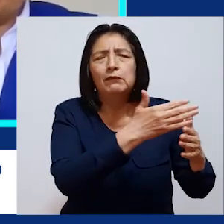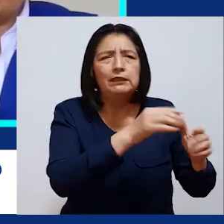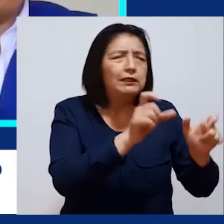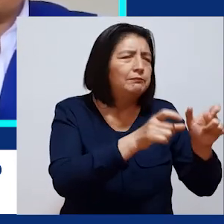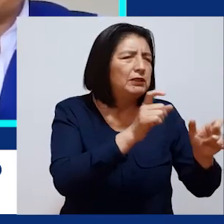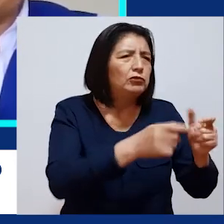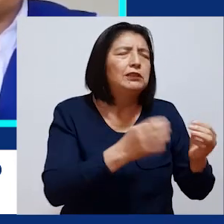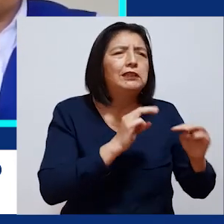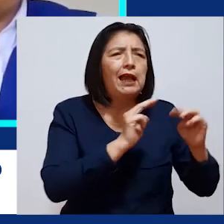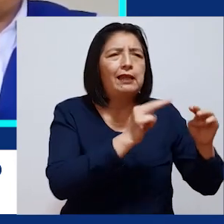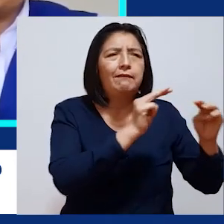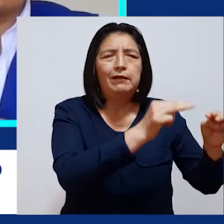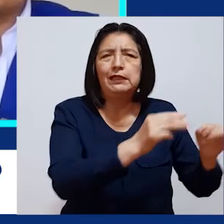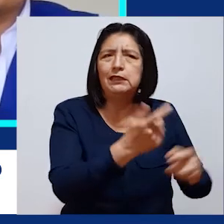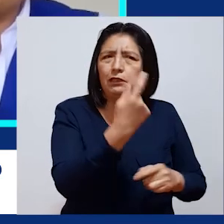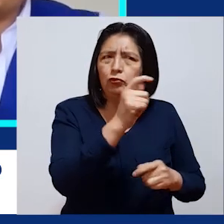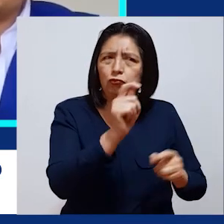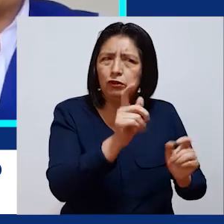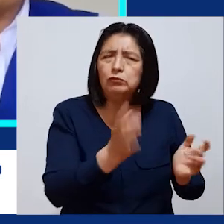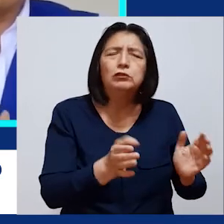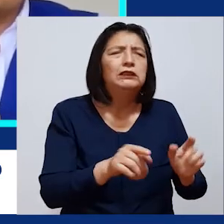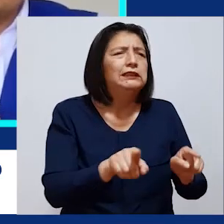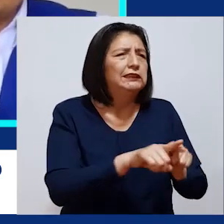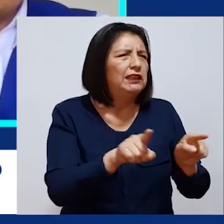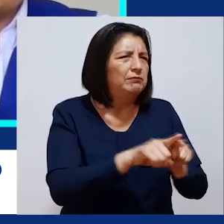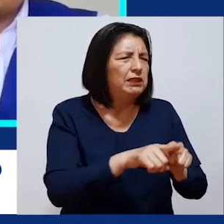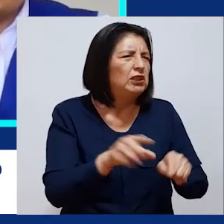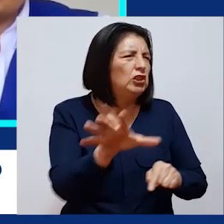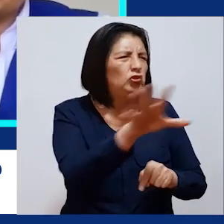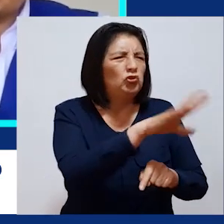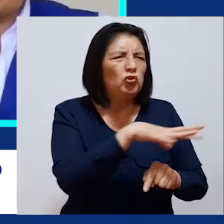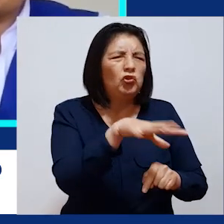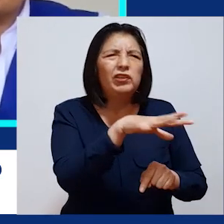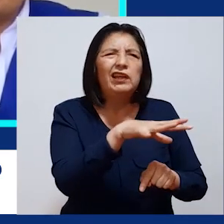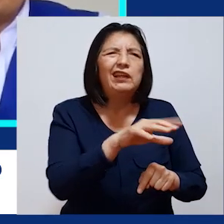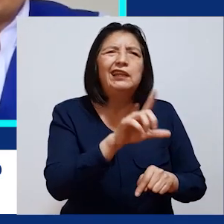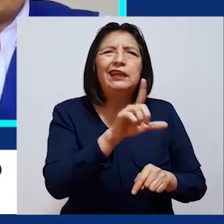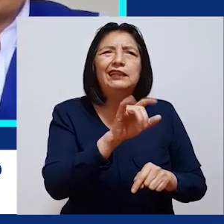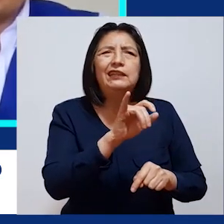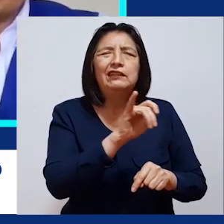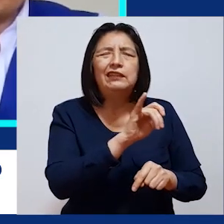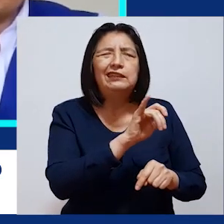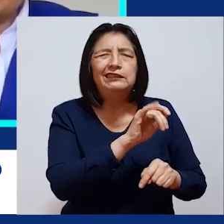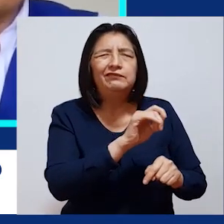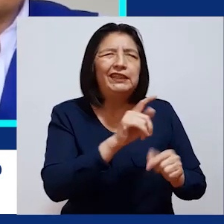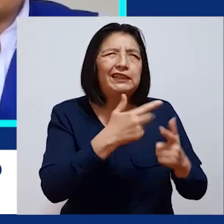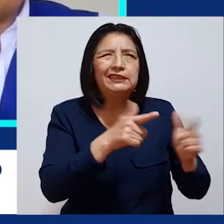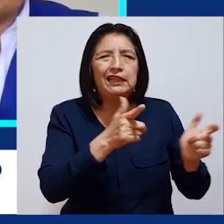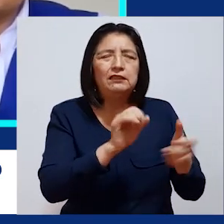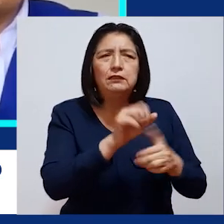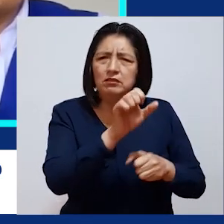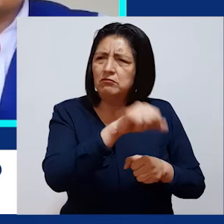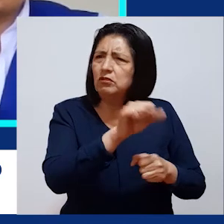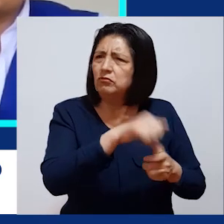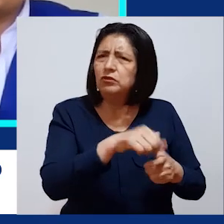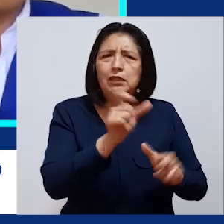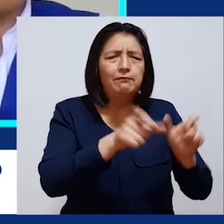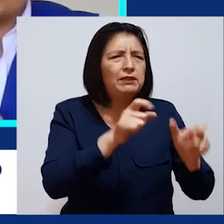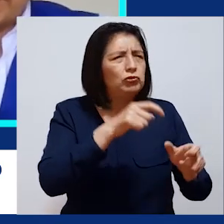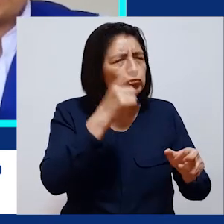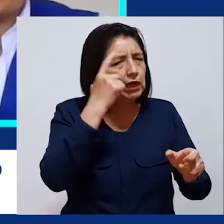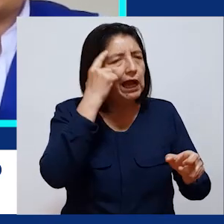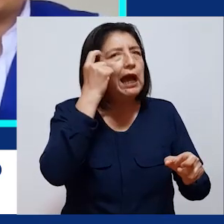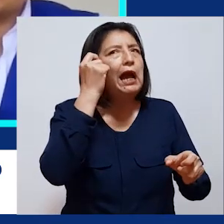la ciudad de Trujillo, así como también de toda la zona de La Libertad. Esto se está generando y la población está